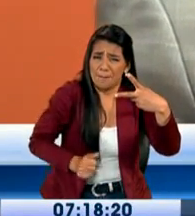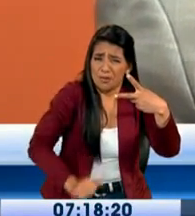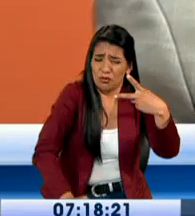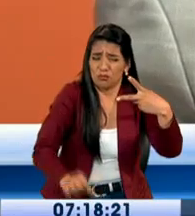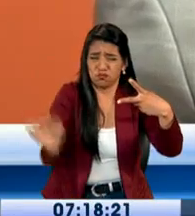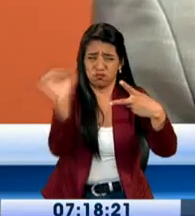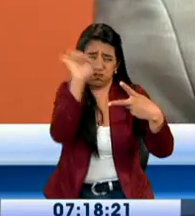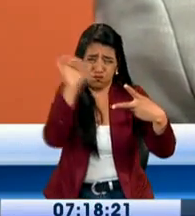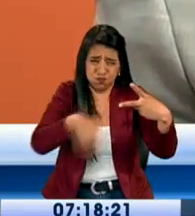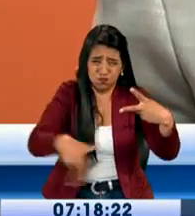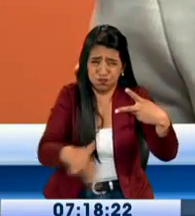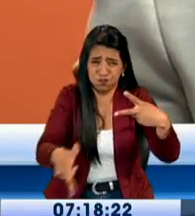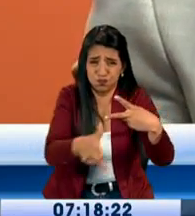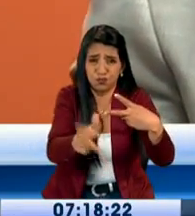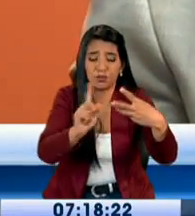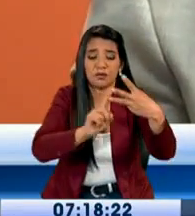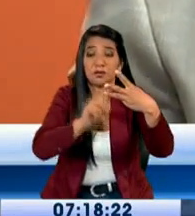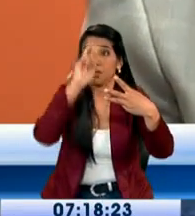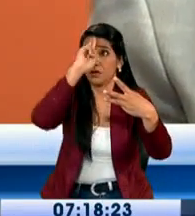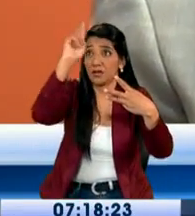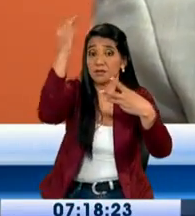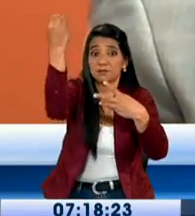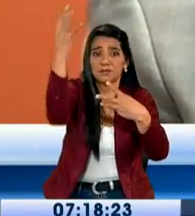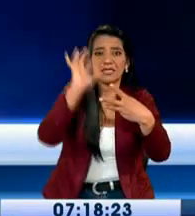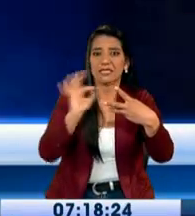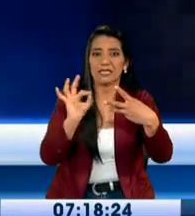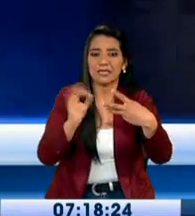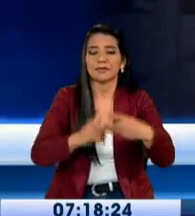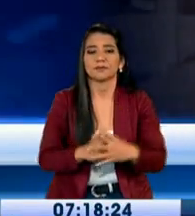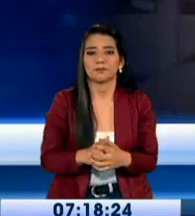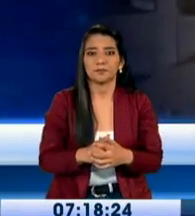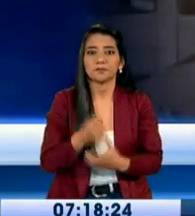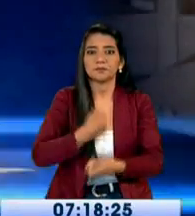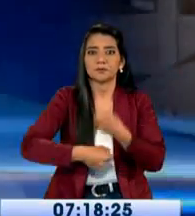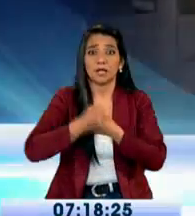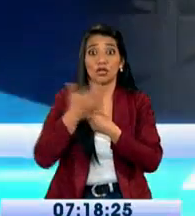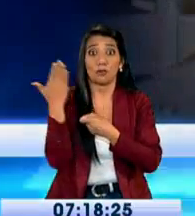Y tercero, no respetar las señales de tránsito. El año pasado,